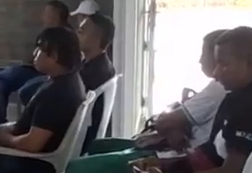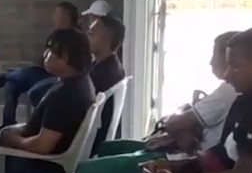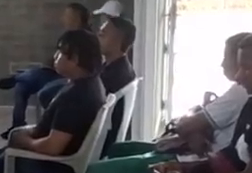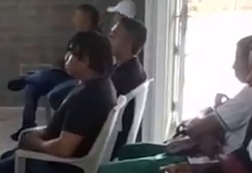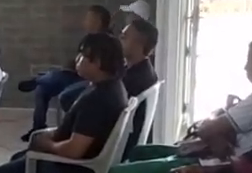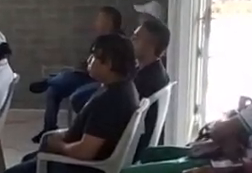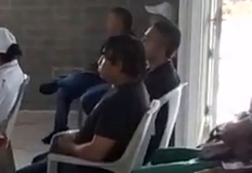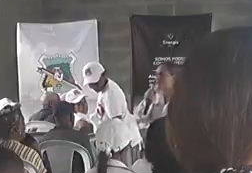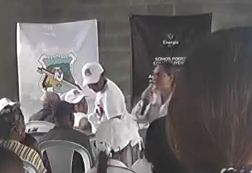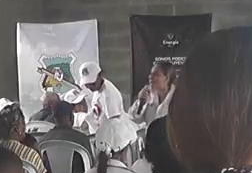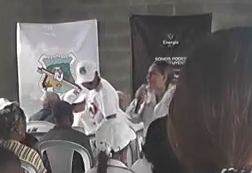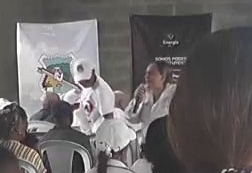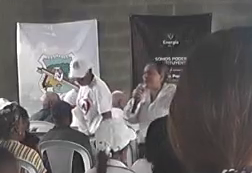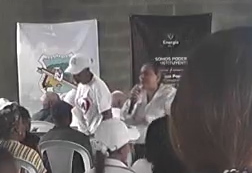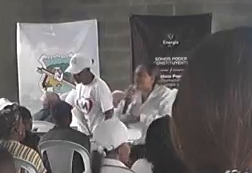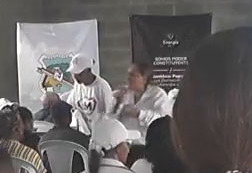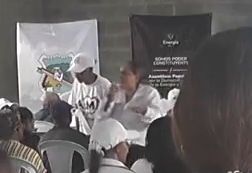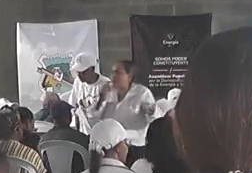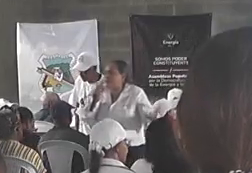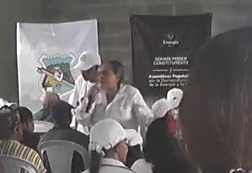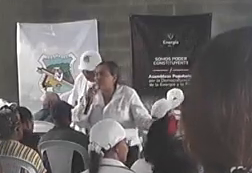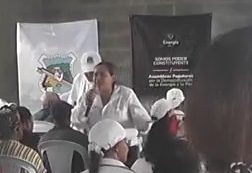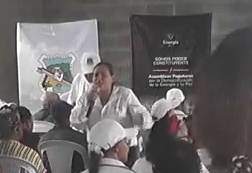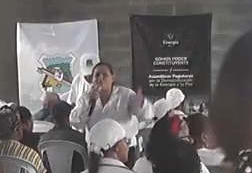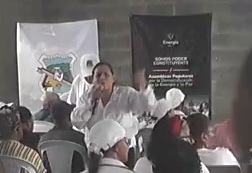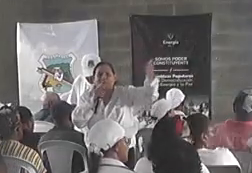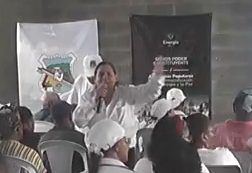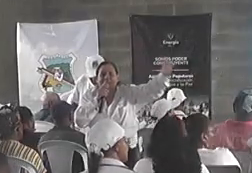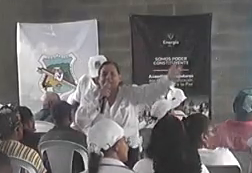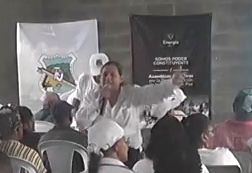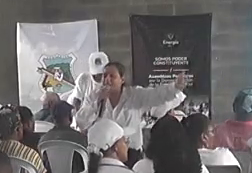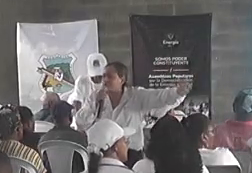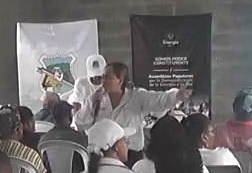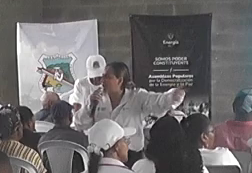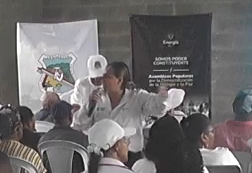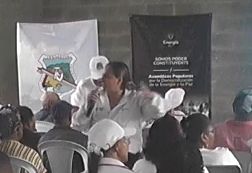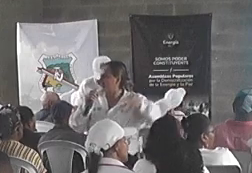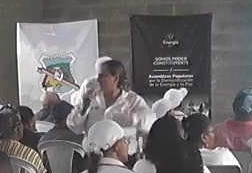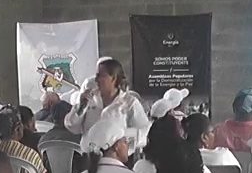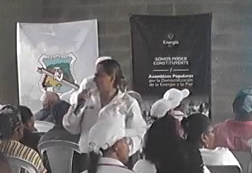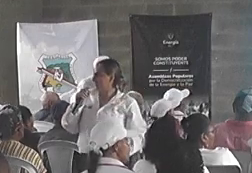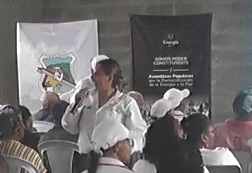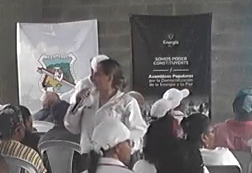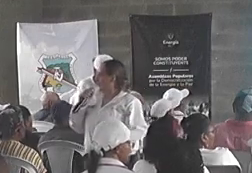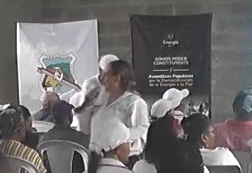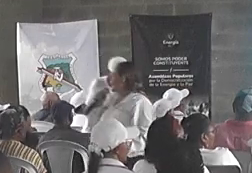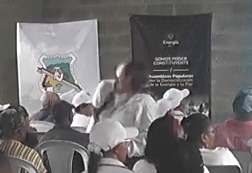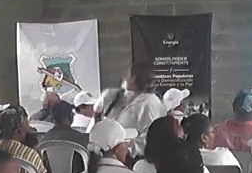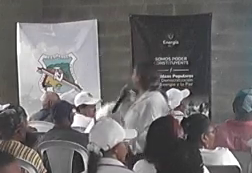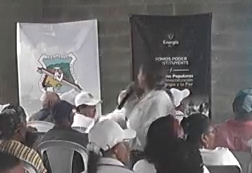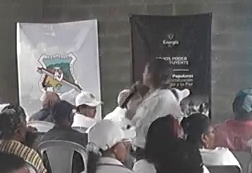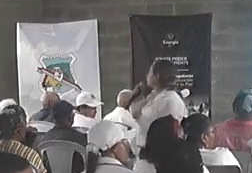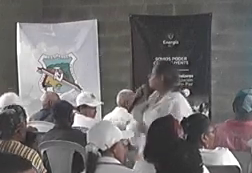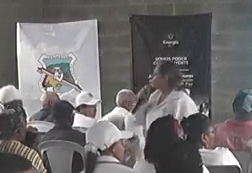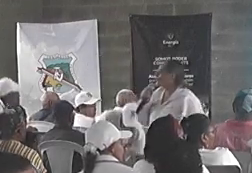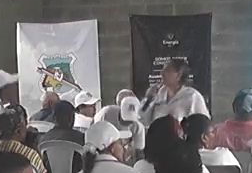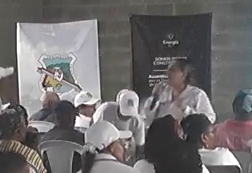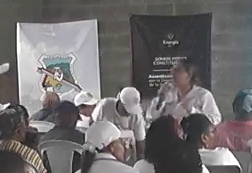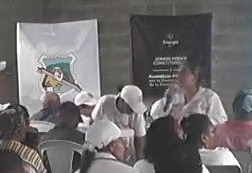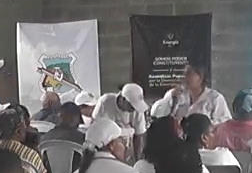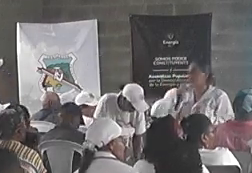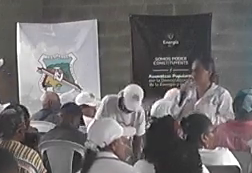pues no voy a tener celular porque no voy a tener cómo conectarlo, no voy a tener red wifi. La energía es